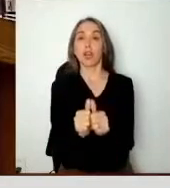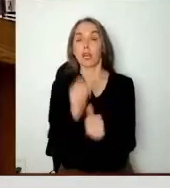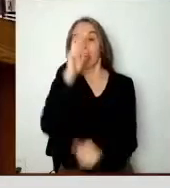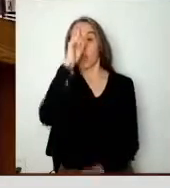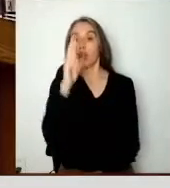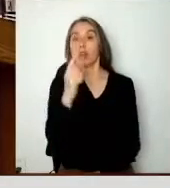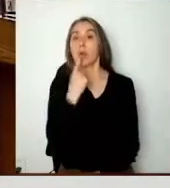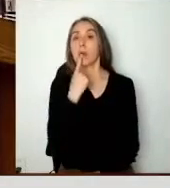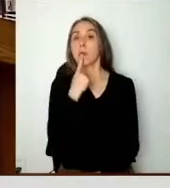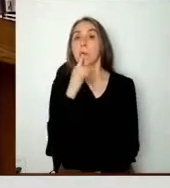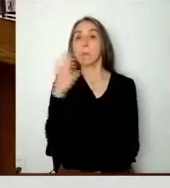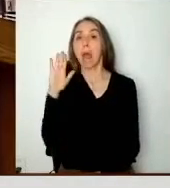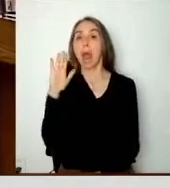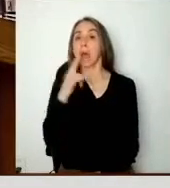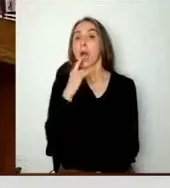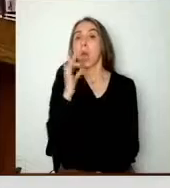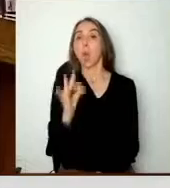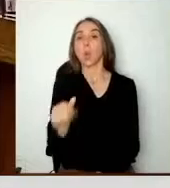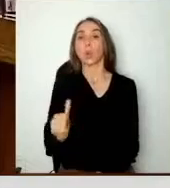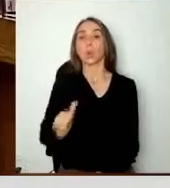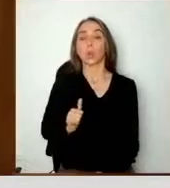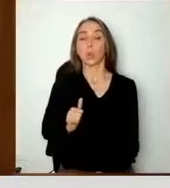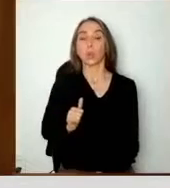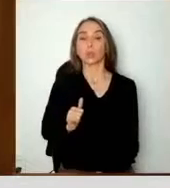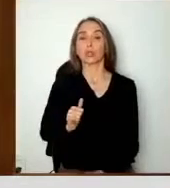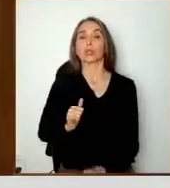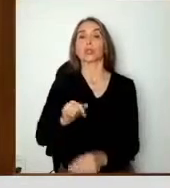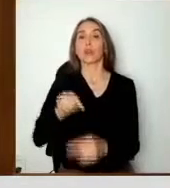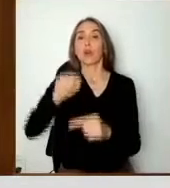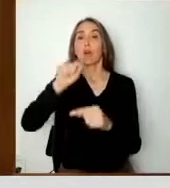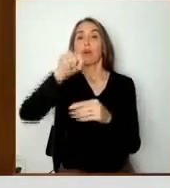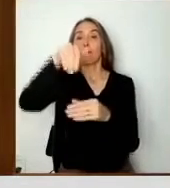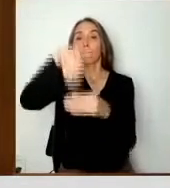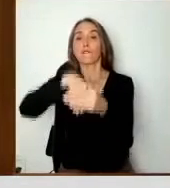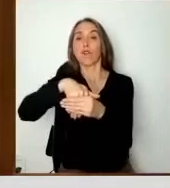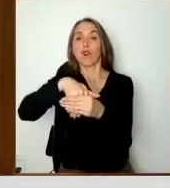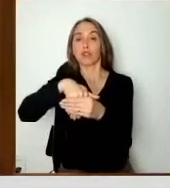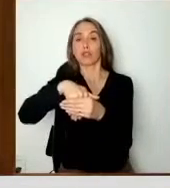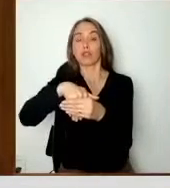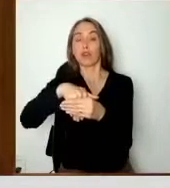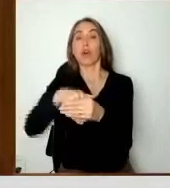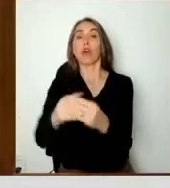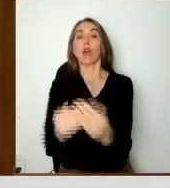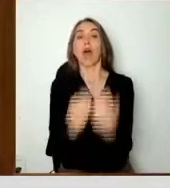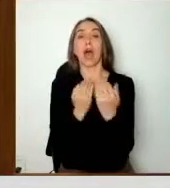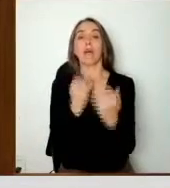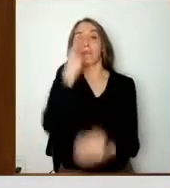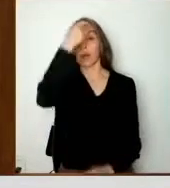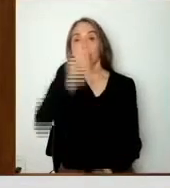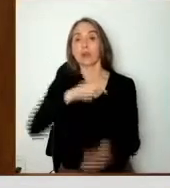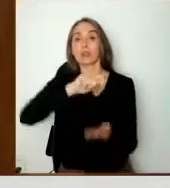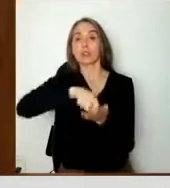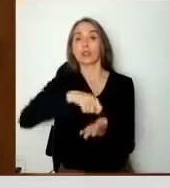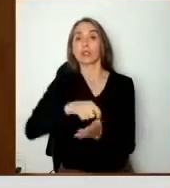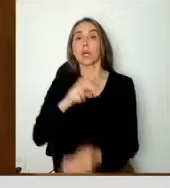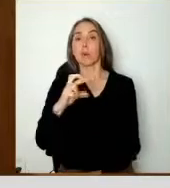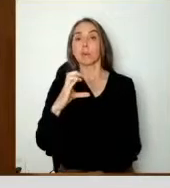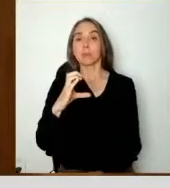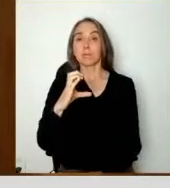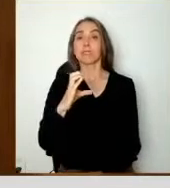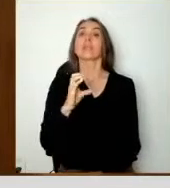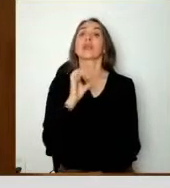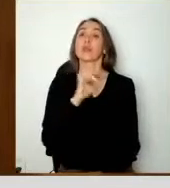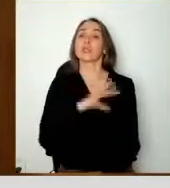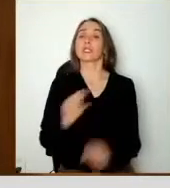empeñada y hoy han dado su voto a favor para que una militante del Partido Comunista de Chile, por primera vez en la historia de nuestro